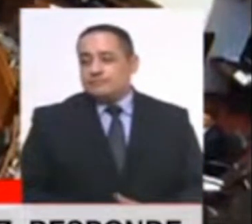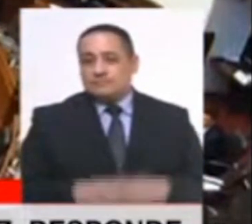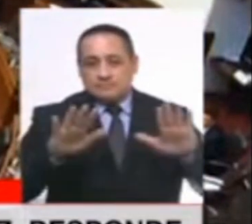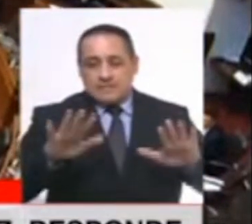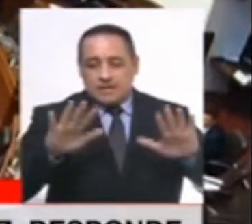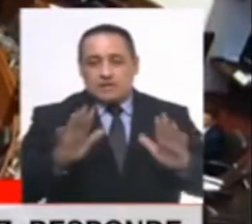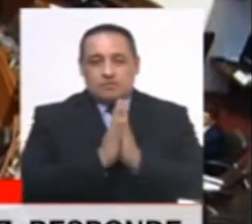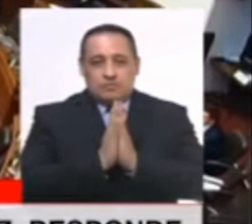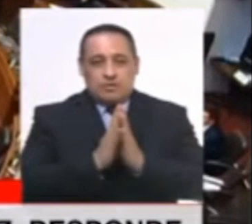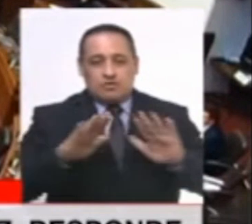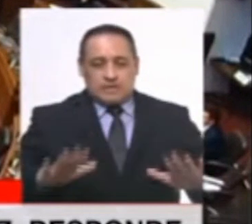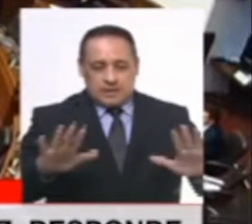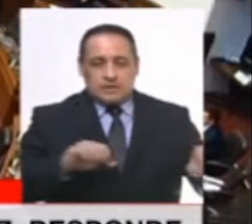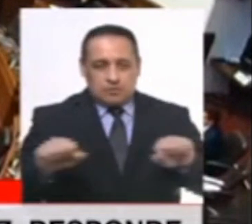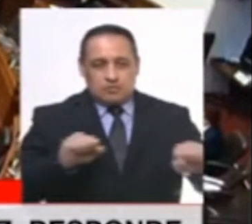Cálmese, por favor.